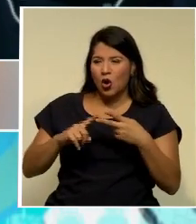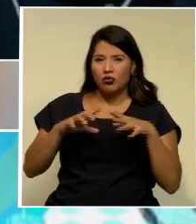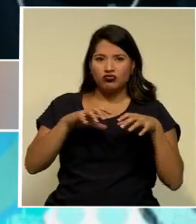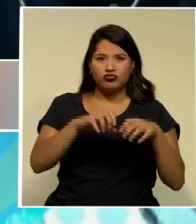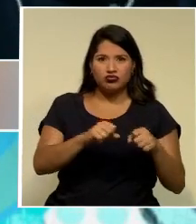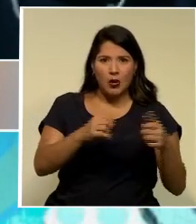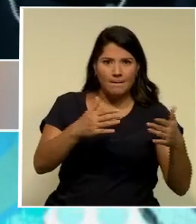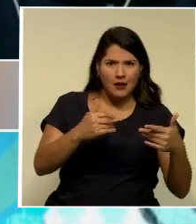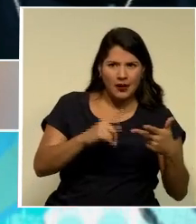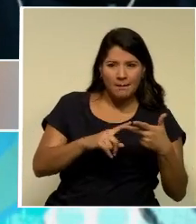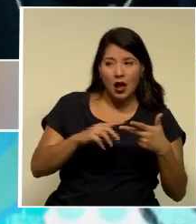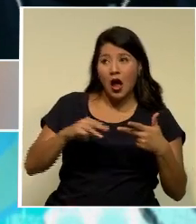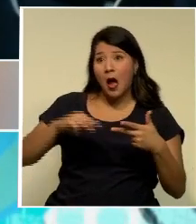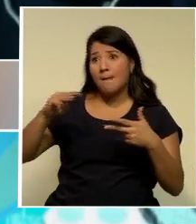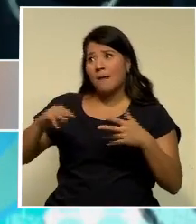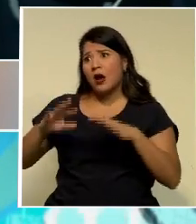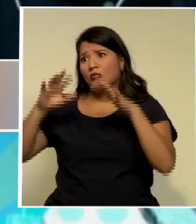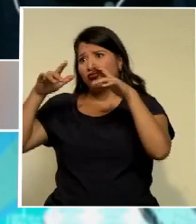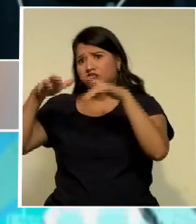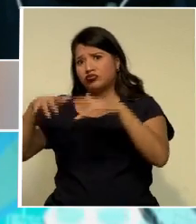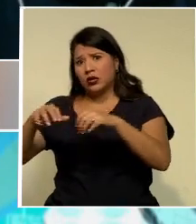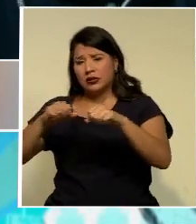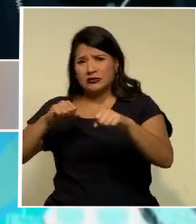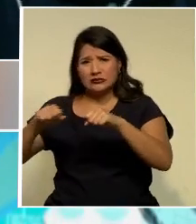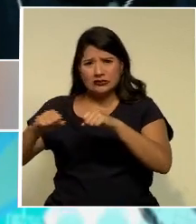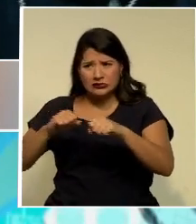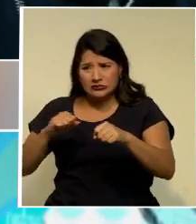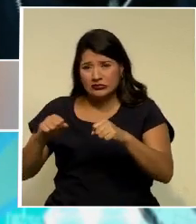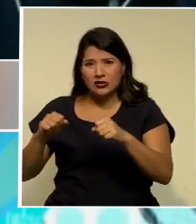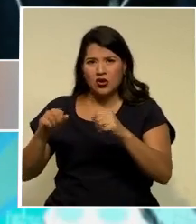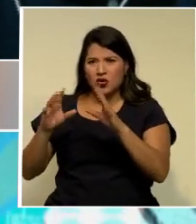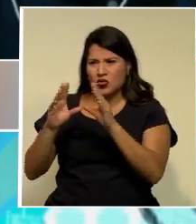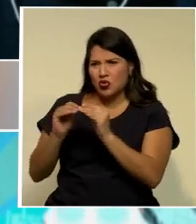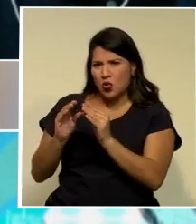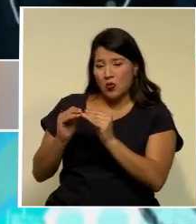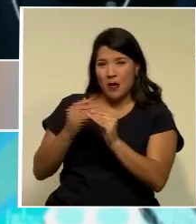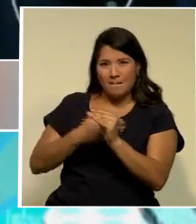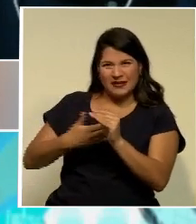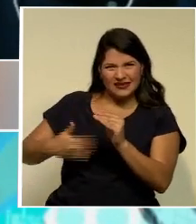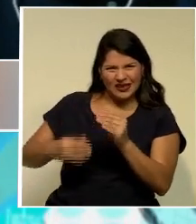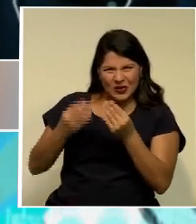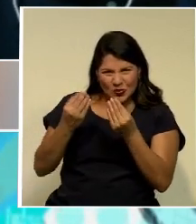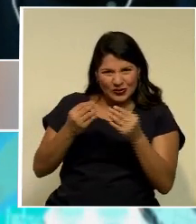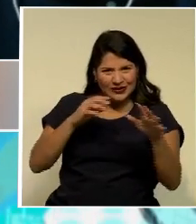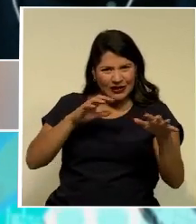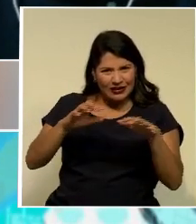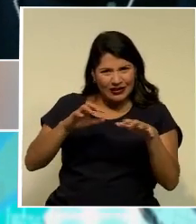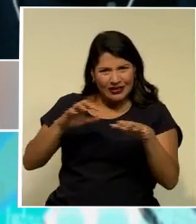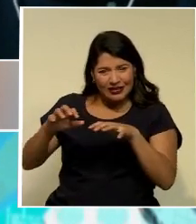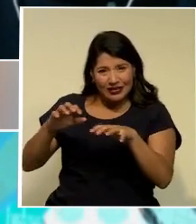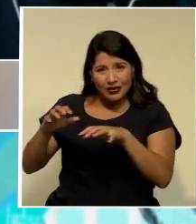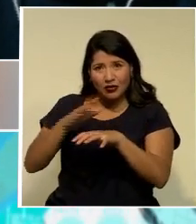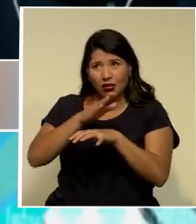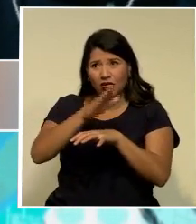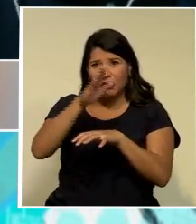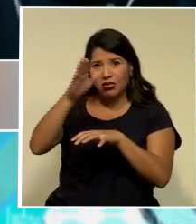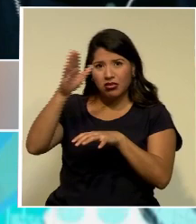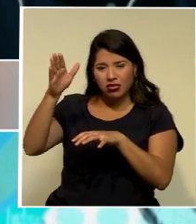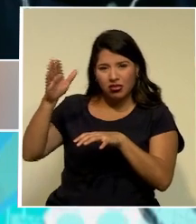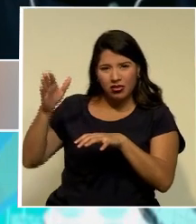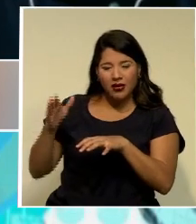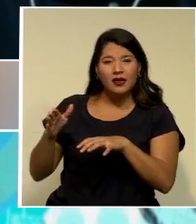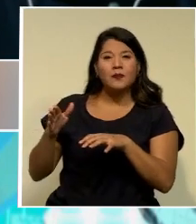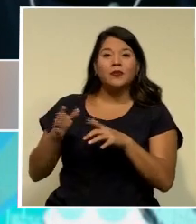había maremotos, terremotos, las primeras cumbres de presidentes. Entonces, es como te repito, en las agencias, sobre todo de